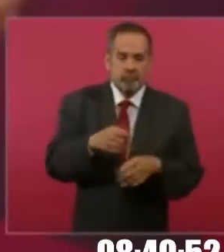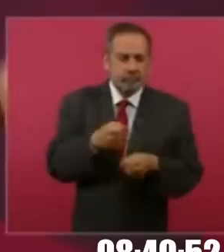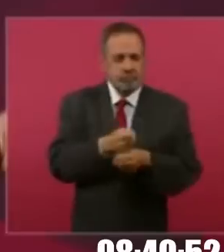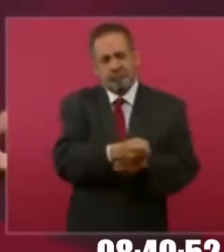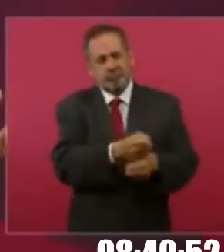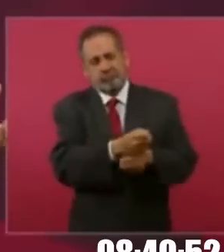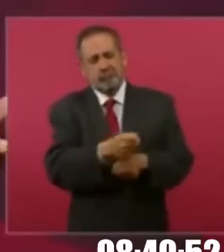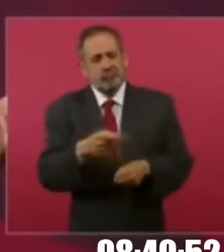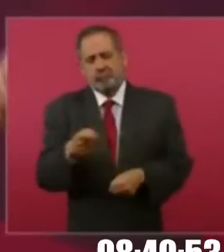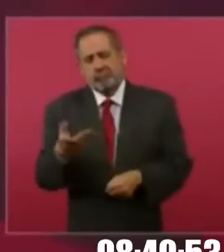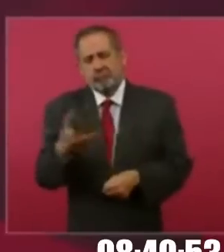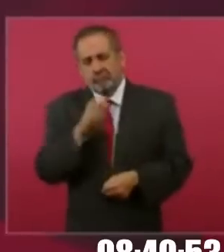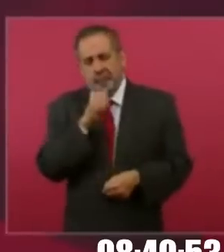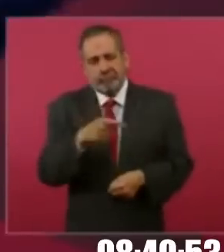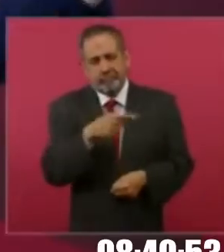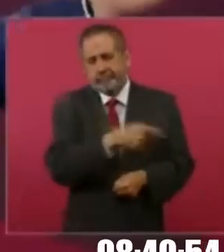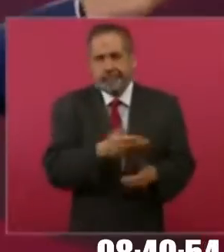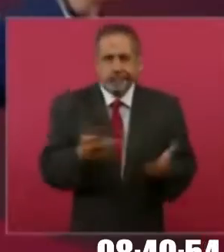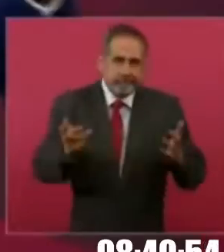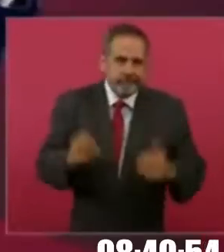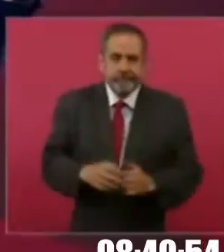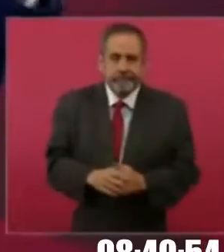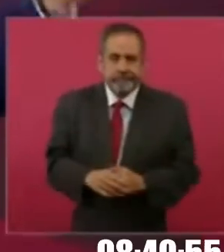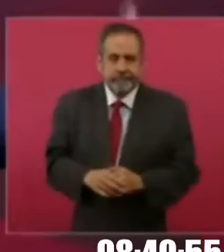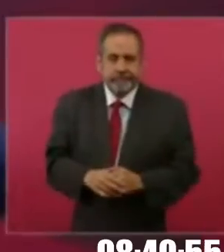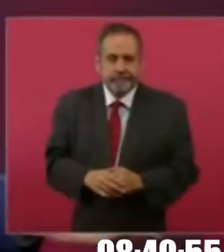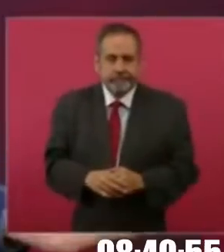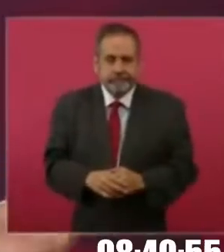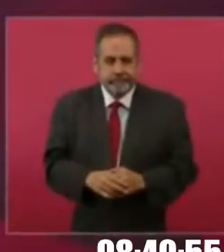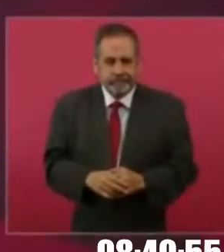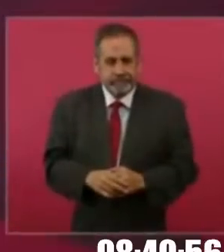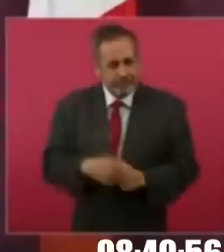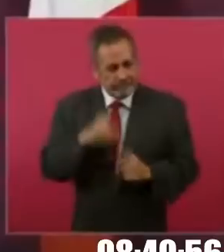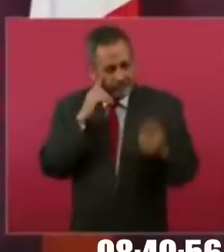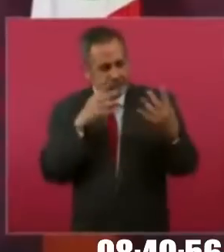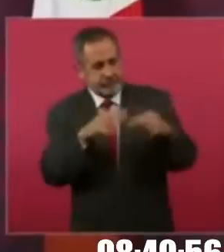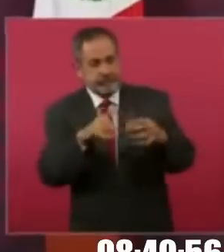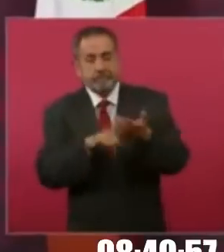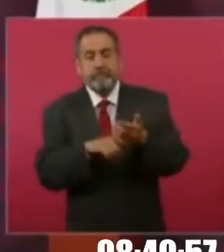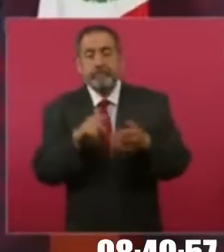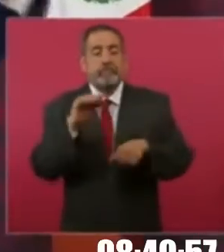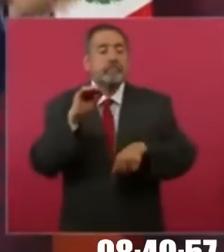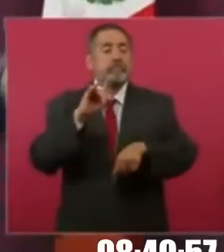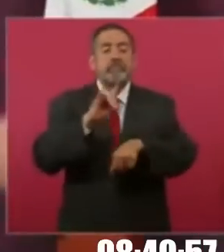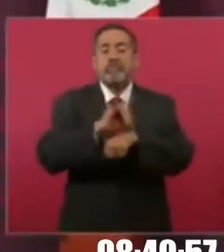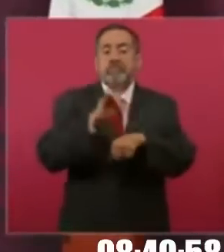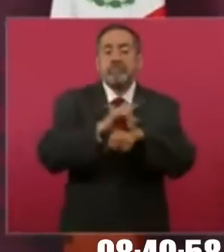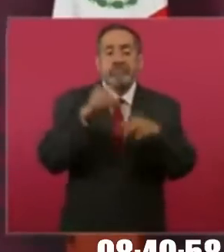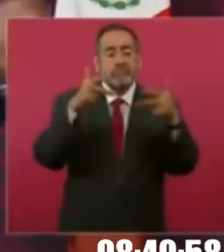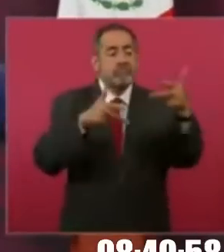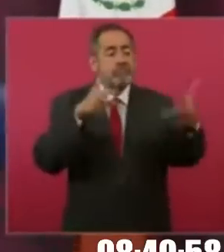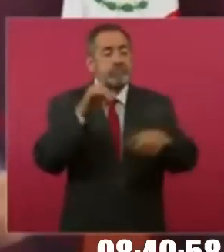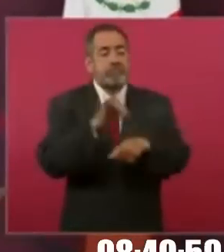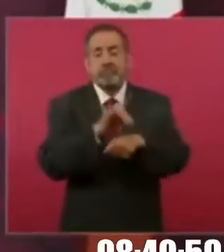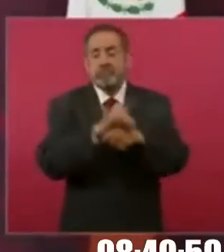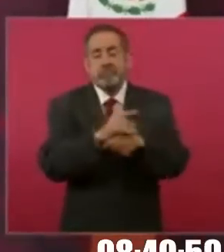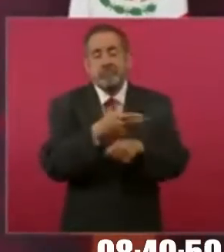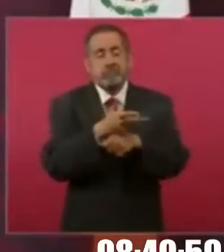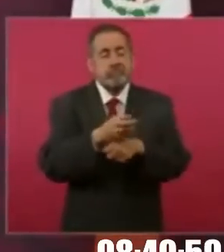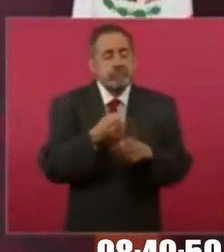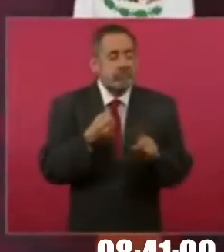tortura bueno para que se hicieran estos espectáculos estos montajes Imagínese